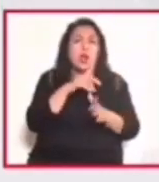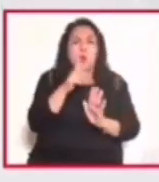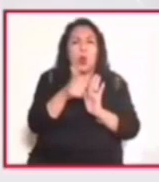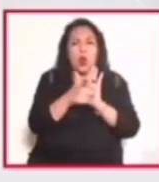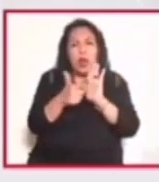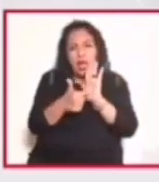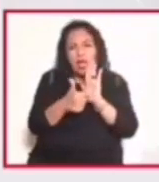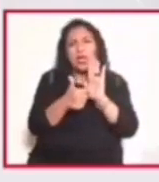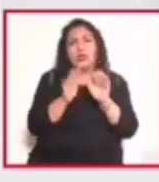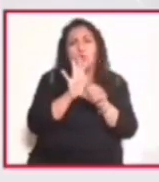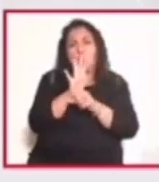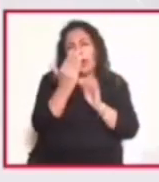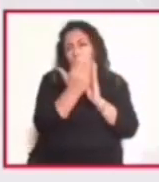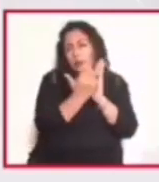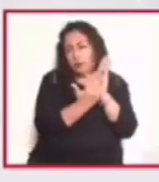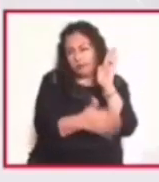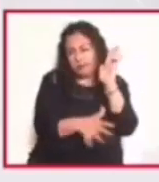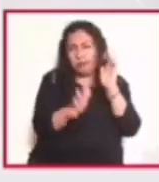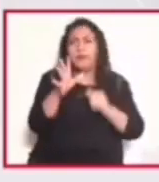¿no?